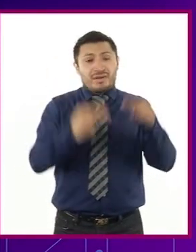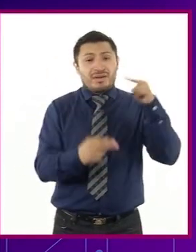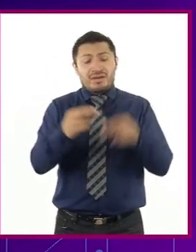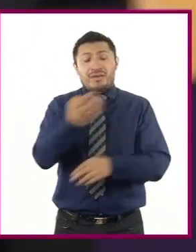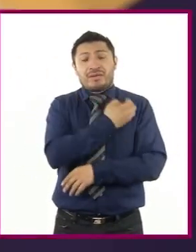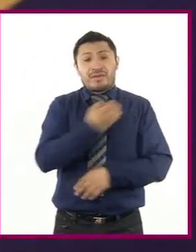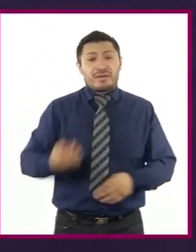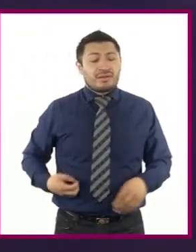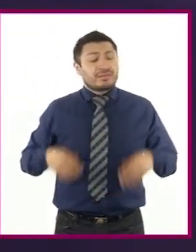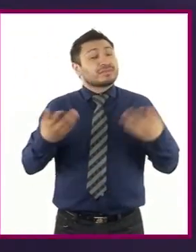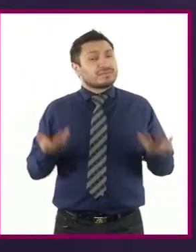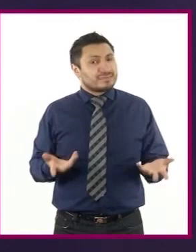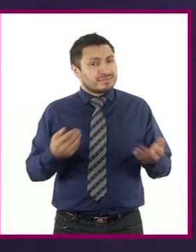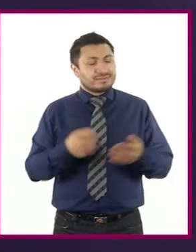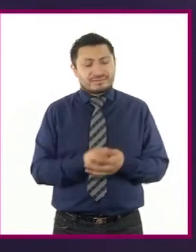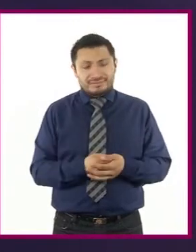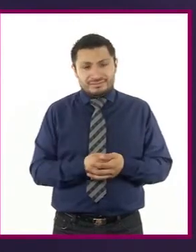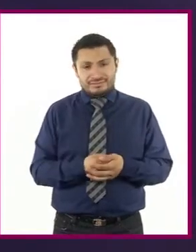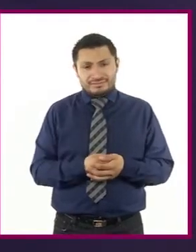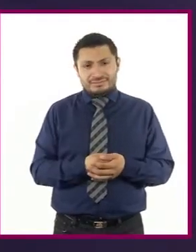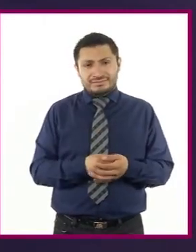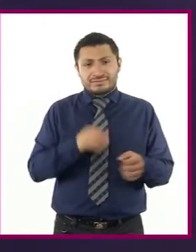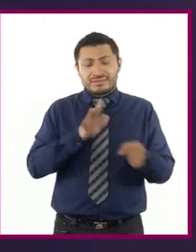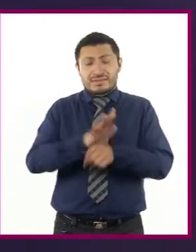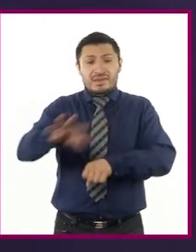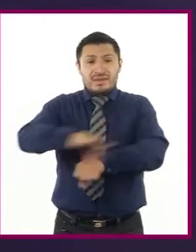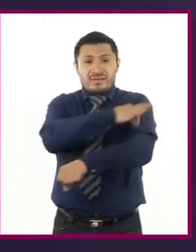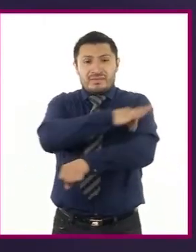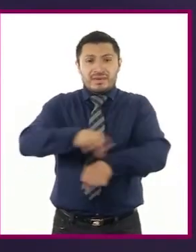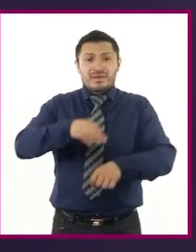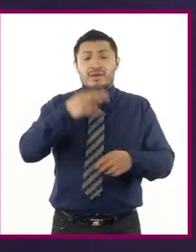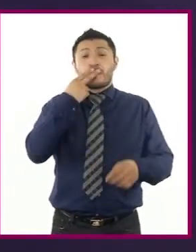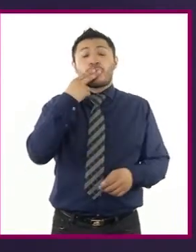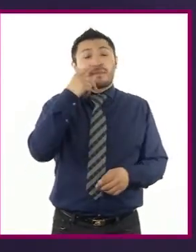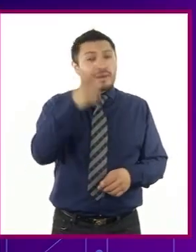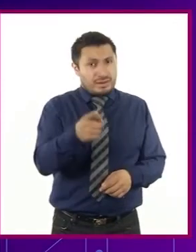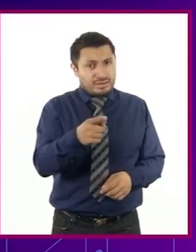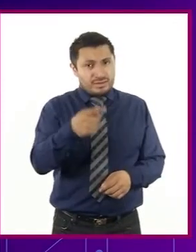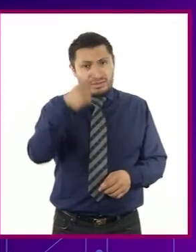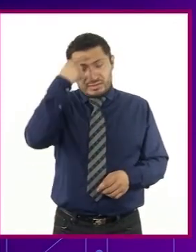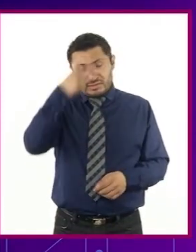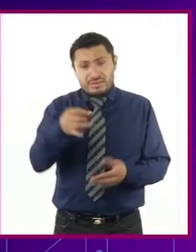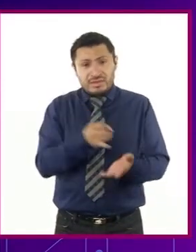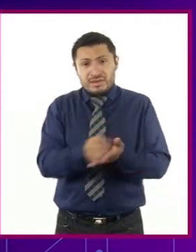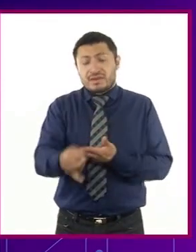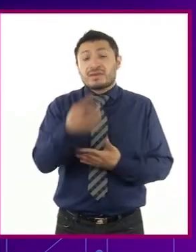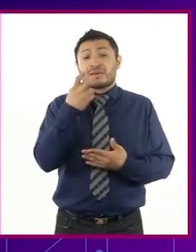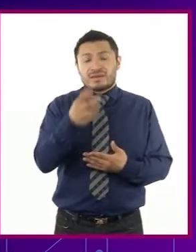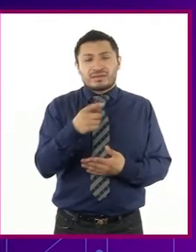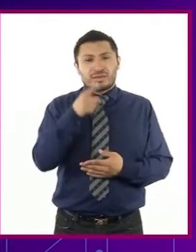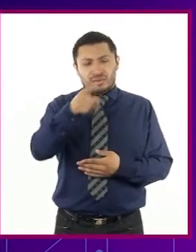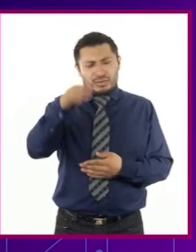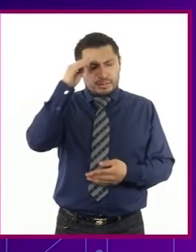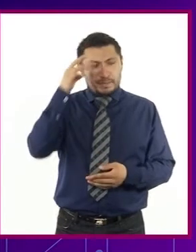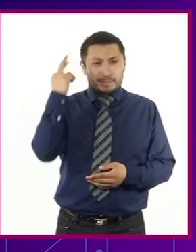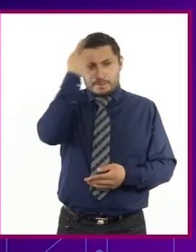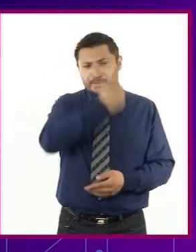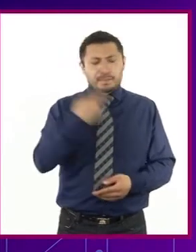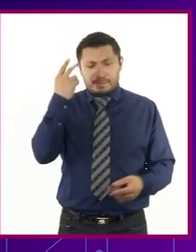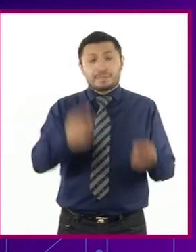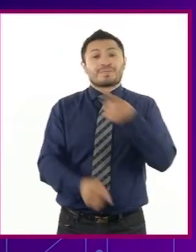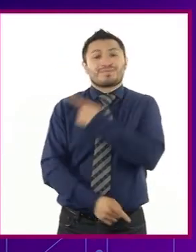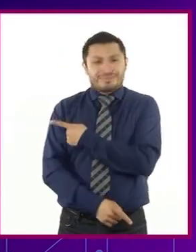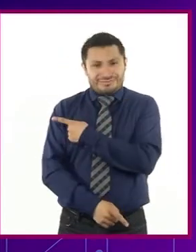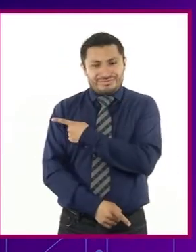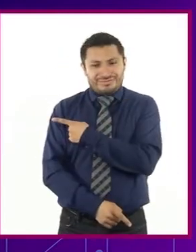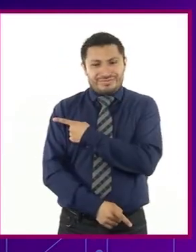estatal. ¿Qué medidas utilizarán para tomar esa decisión? Tomen un instante para pensarlo. Preparadas